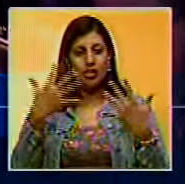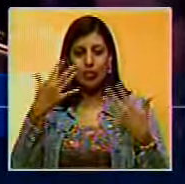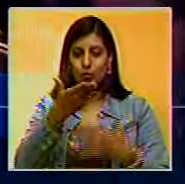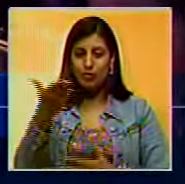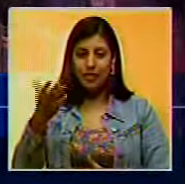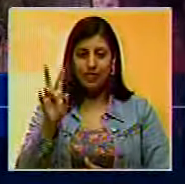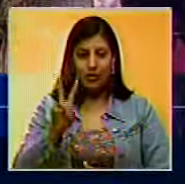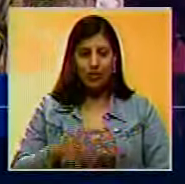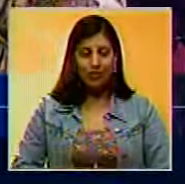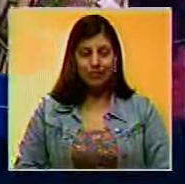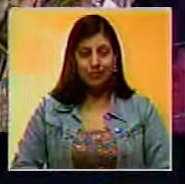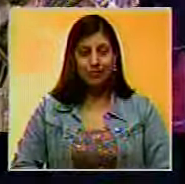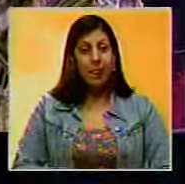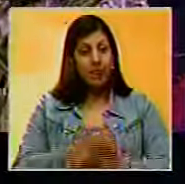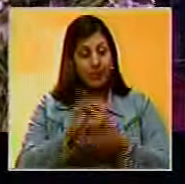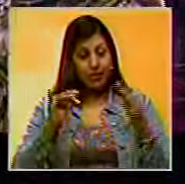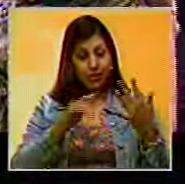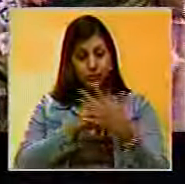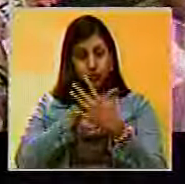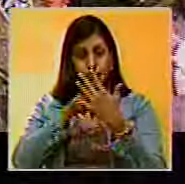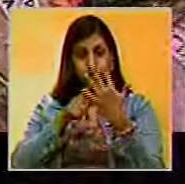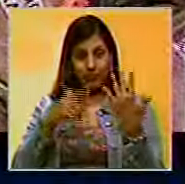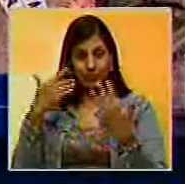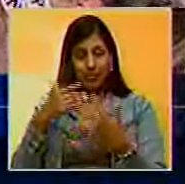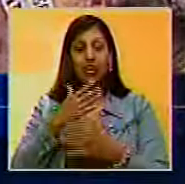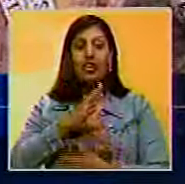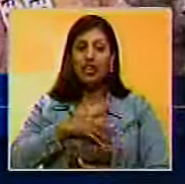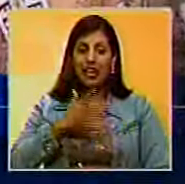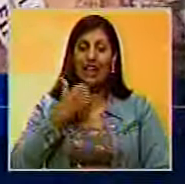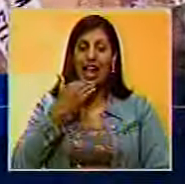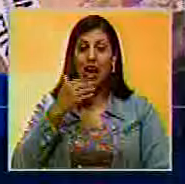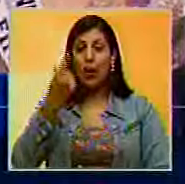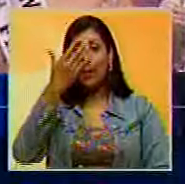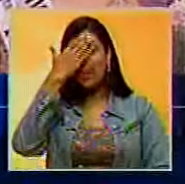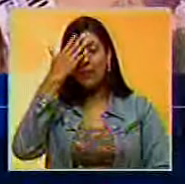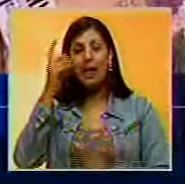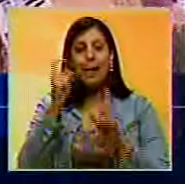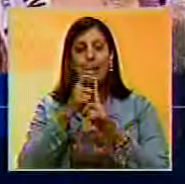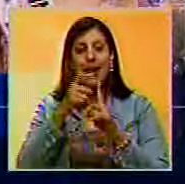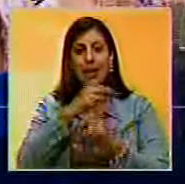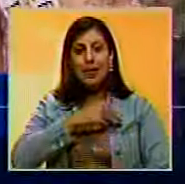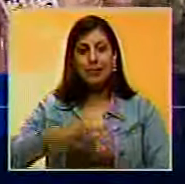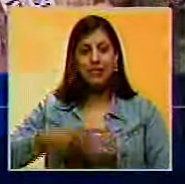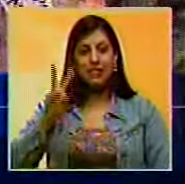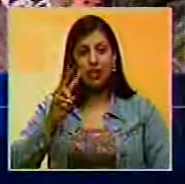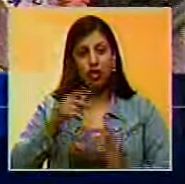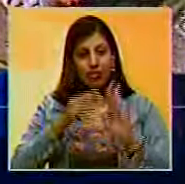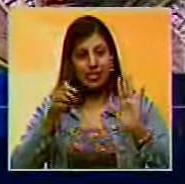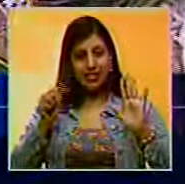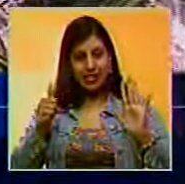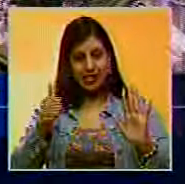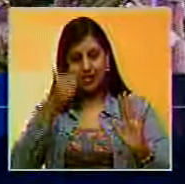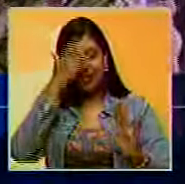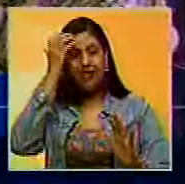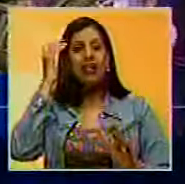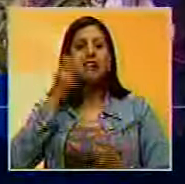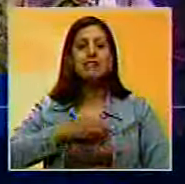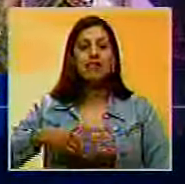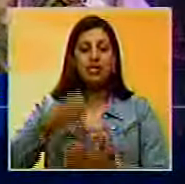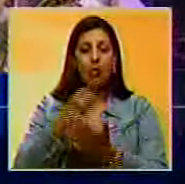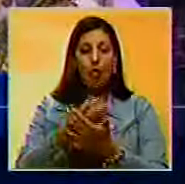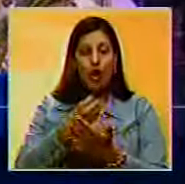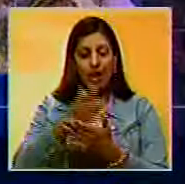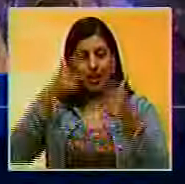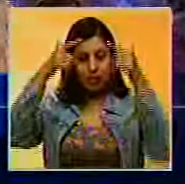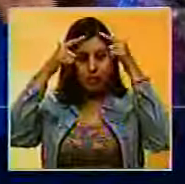todo Venezuela. El cuadro final fue anunciado y pudimos tener las primeras palabras de nuestra Miss Venezuela 2016, Miss Monagas,